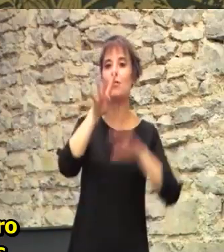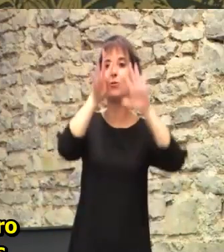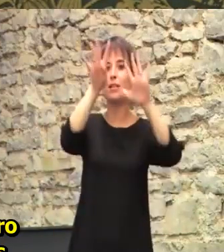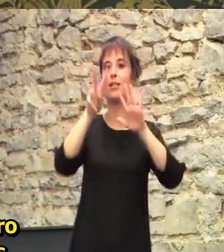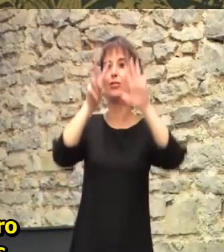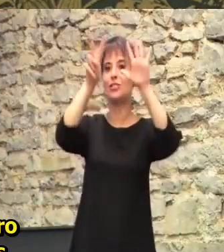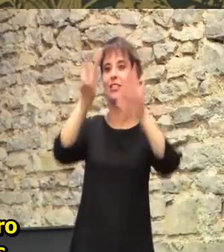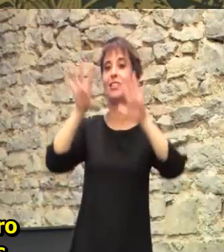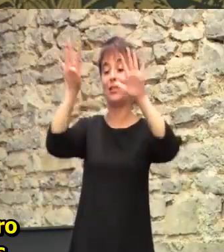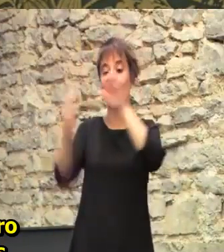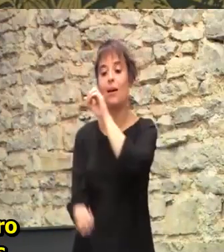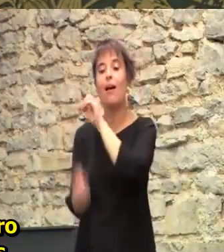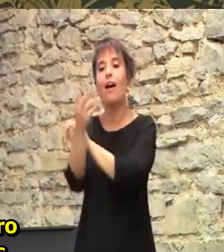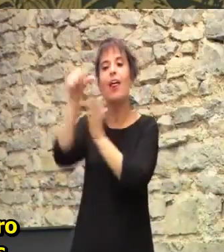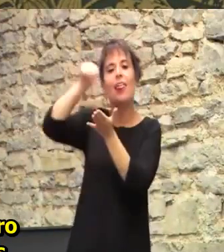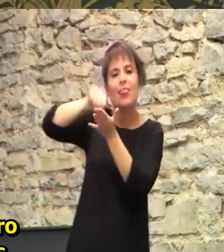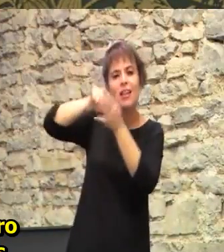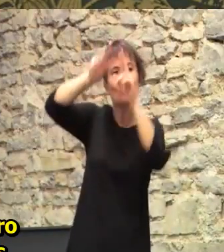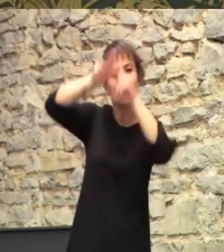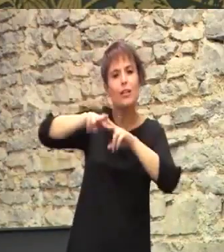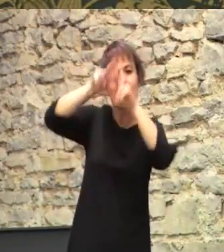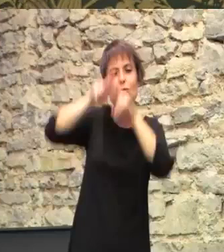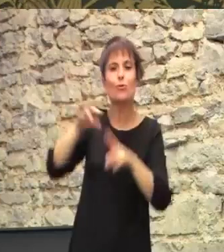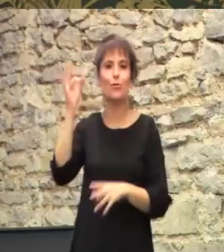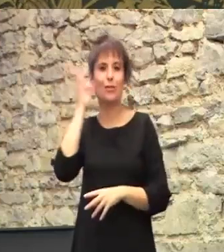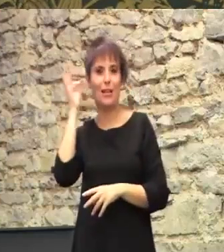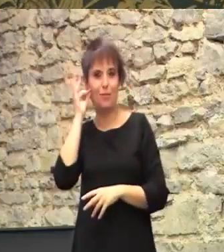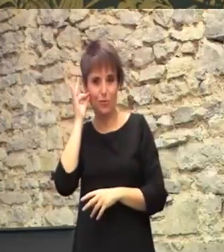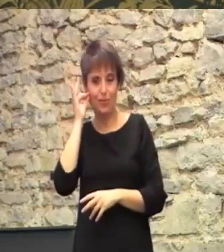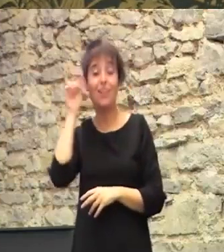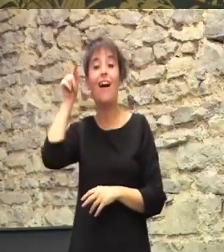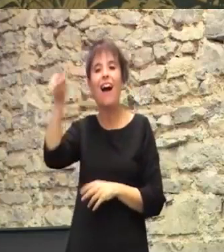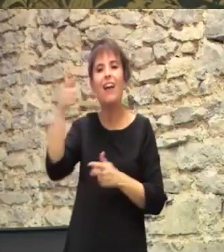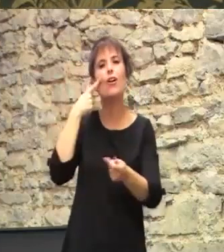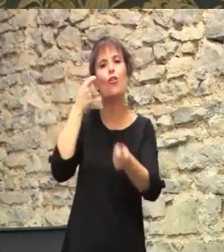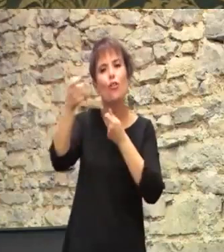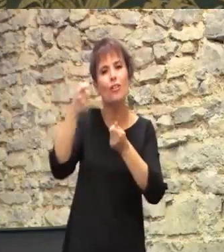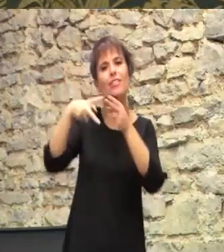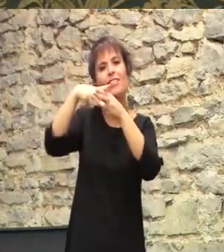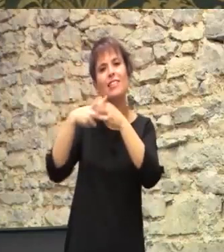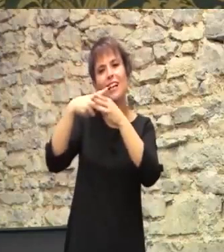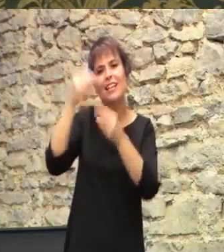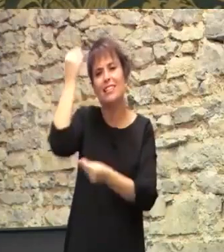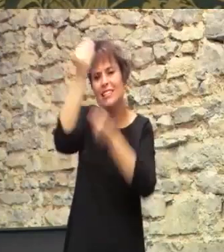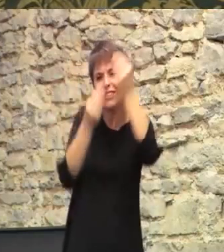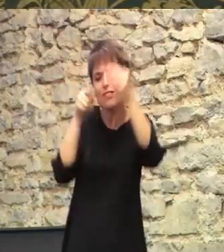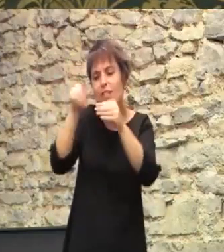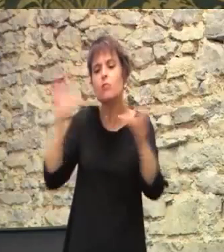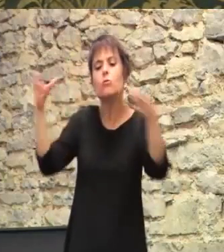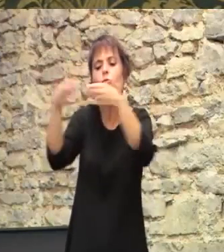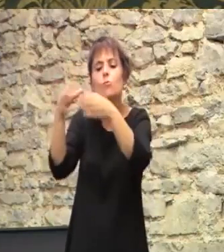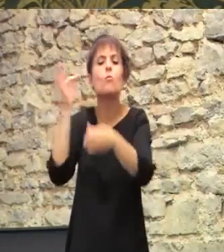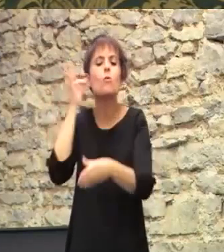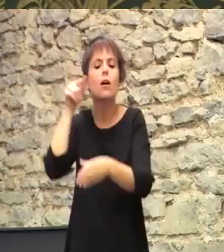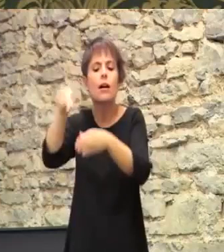con otras colegas el centro de estudios de la mujer en buenos aires y desde allí comenzó a coordinar talleres de reflexión con mujeres con el objetivo